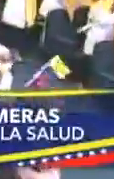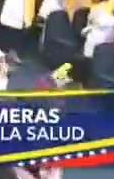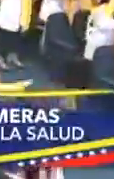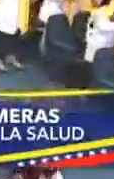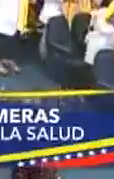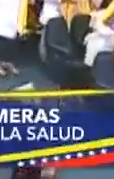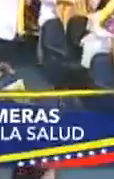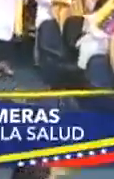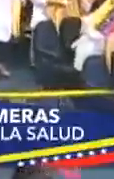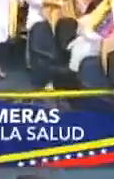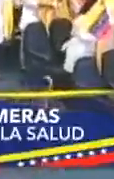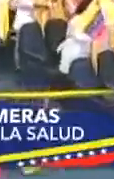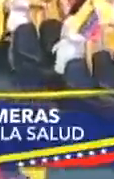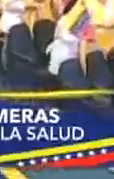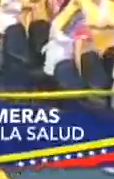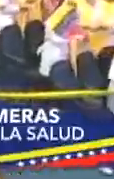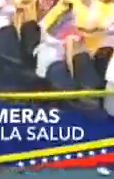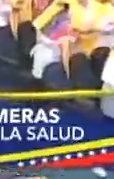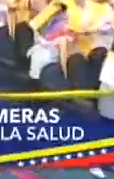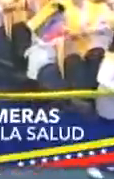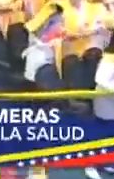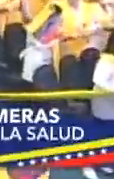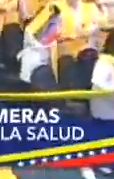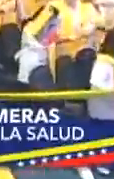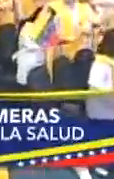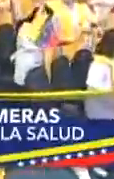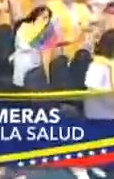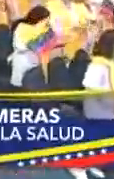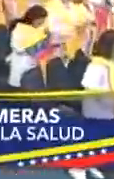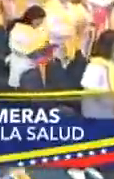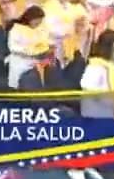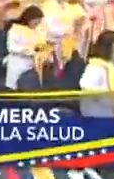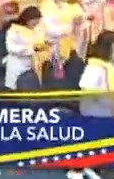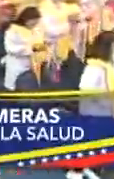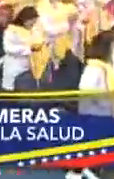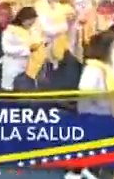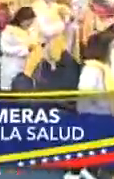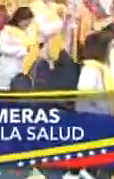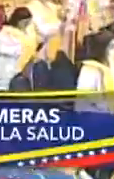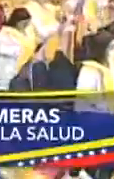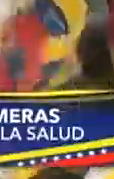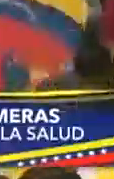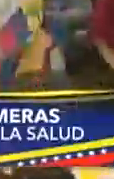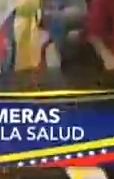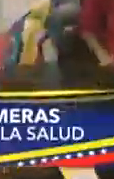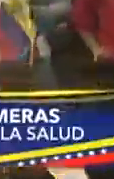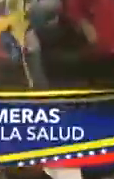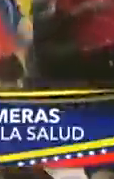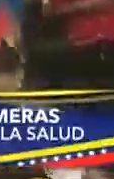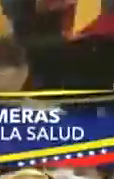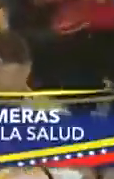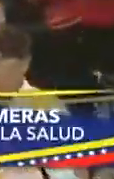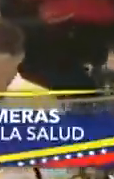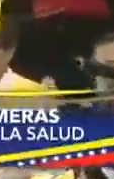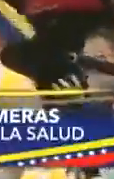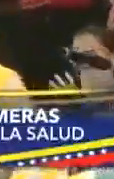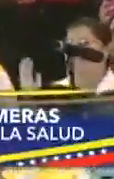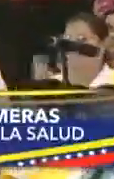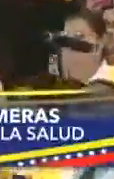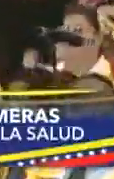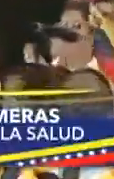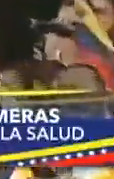Nacional de Salud. Ha reiterado el jefe de Estado que Venezuela debe construir un sistema público que